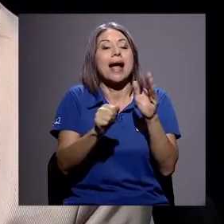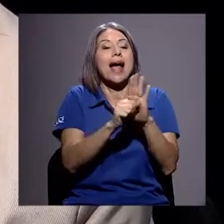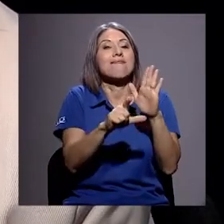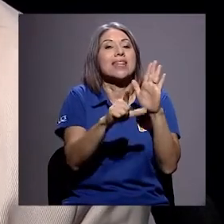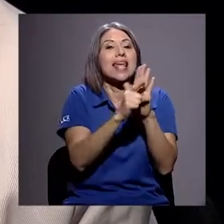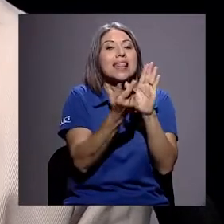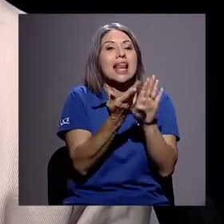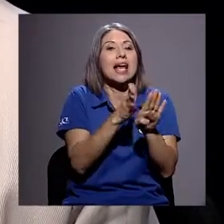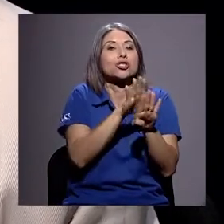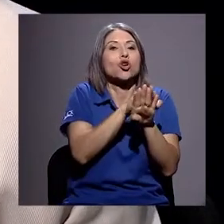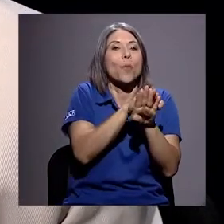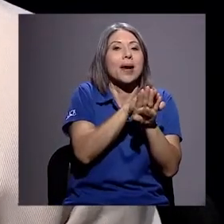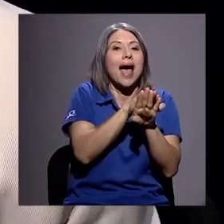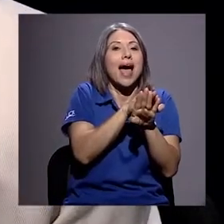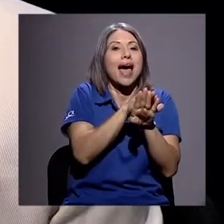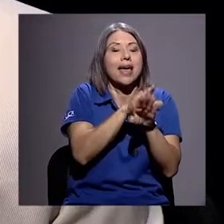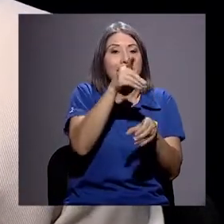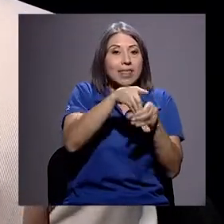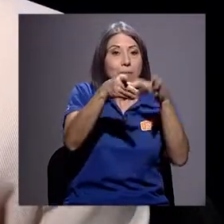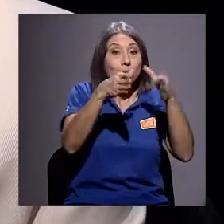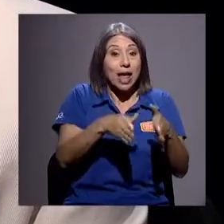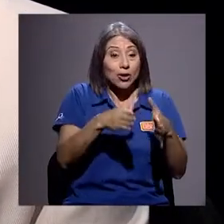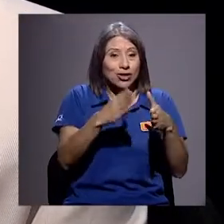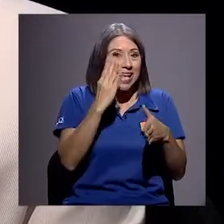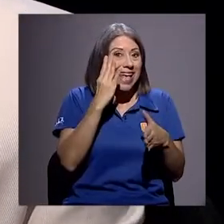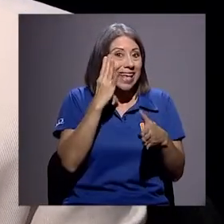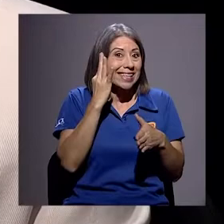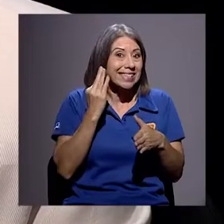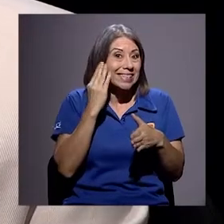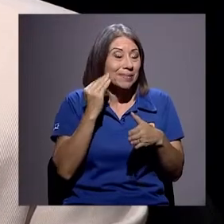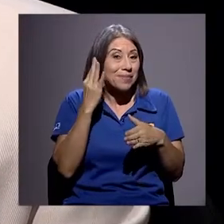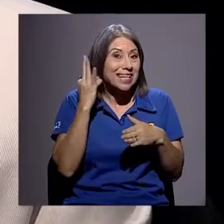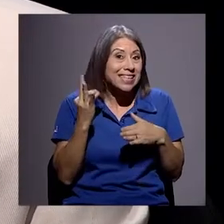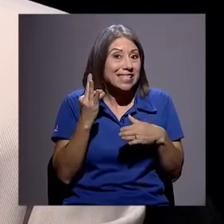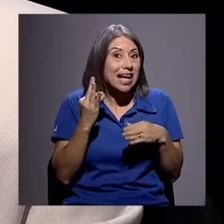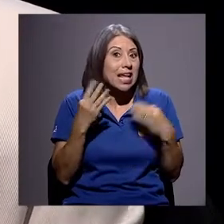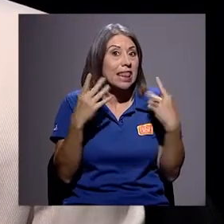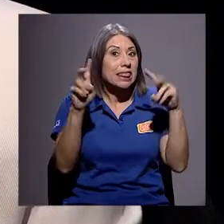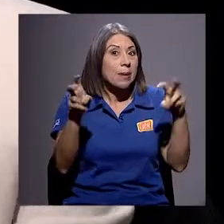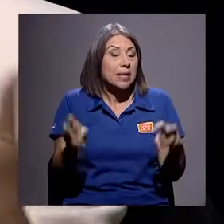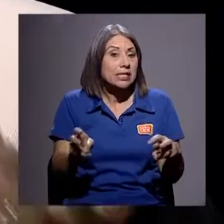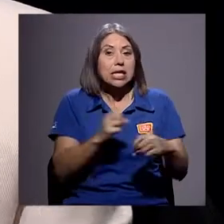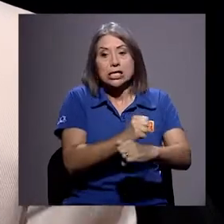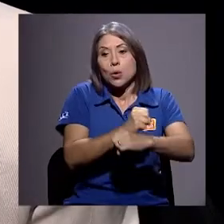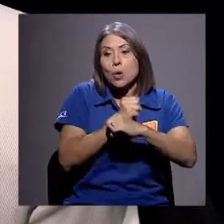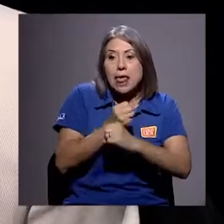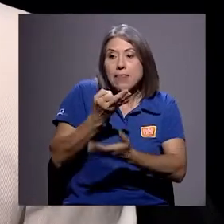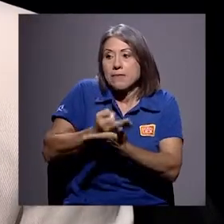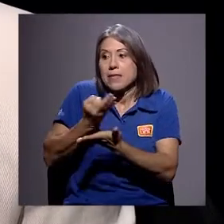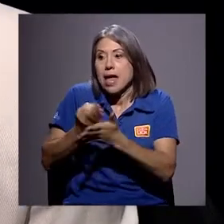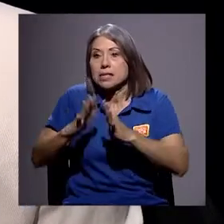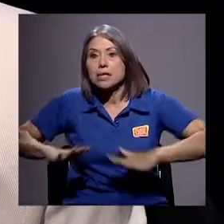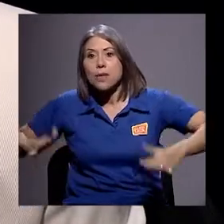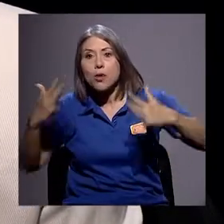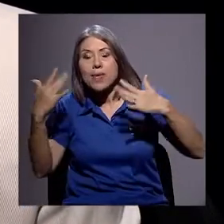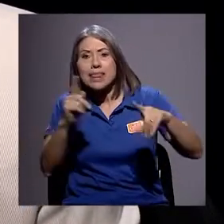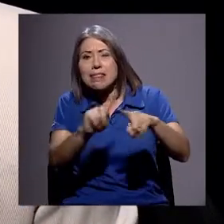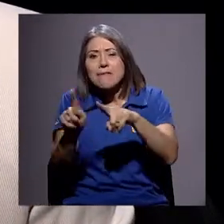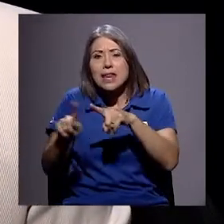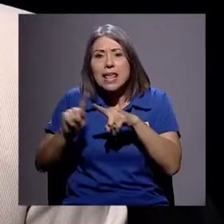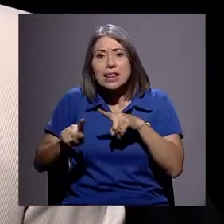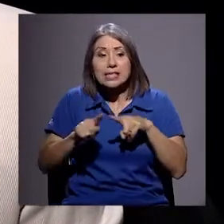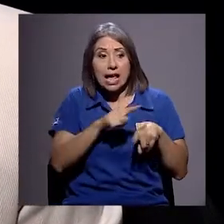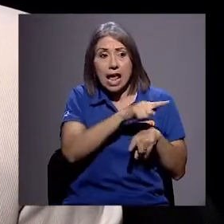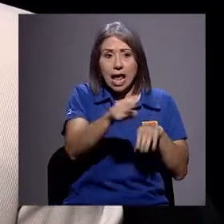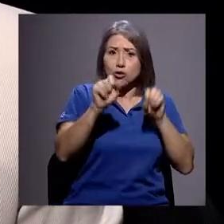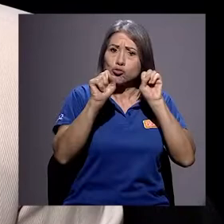en distintos temas y lo más importante seguridad de educación economía finanzas medio ambiente que tienen la capacidad